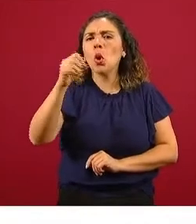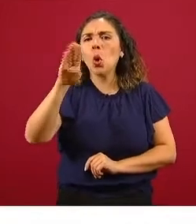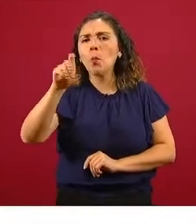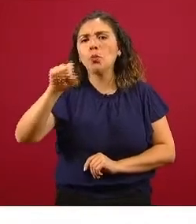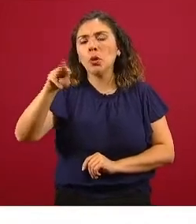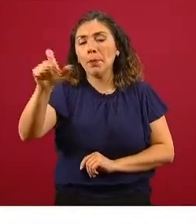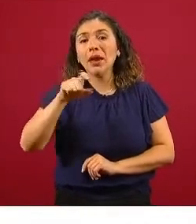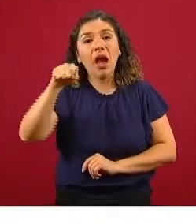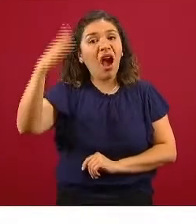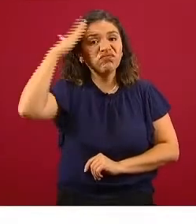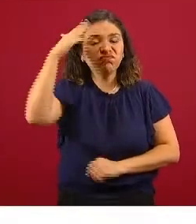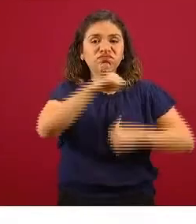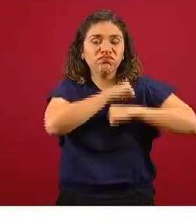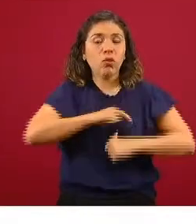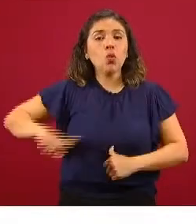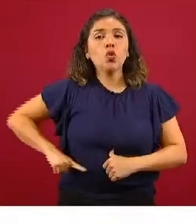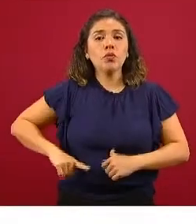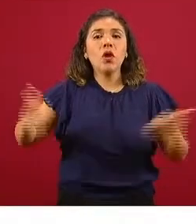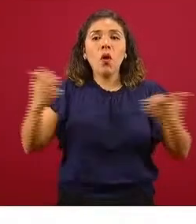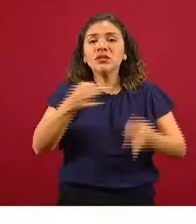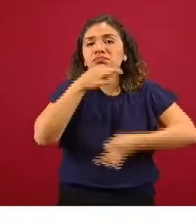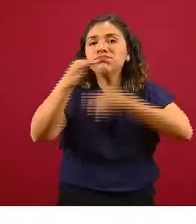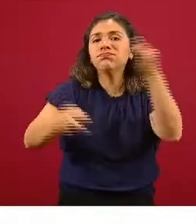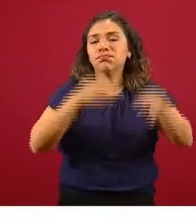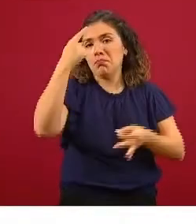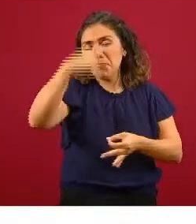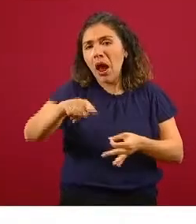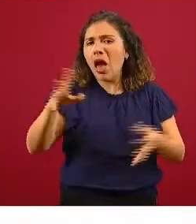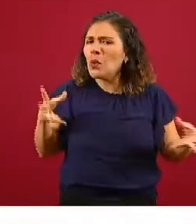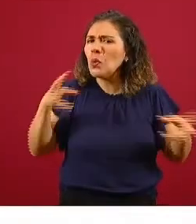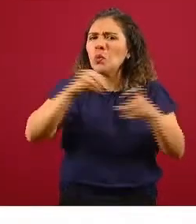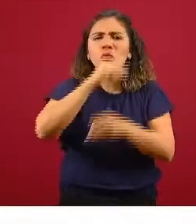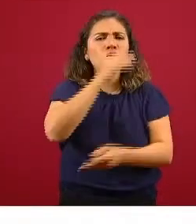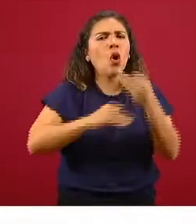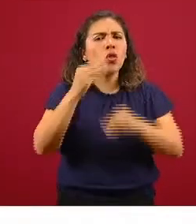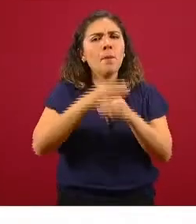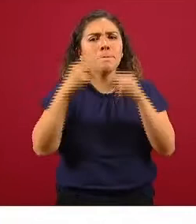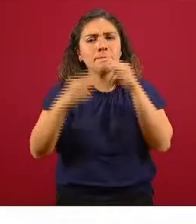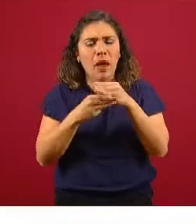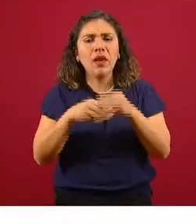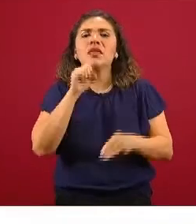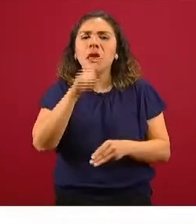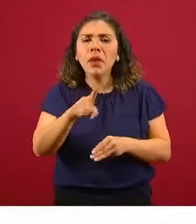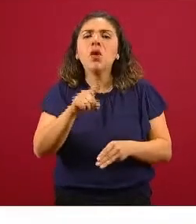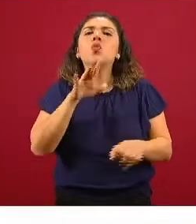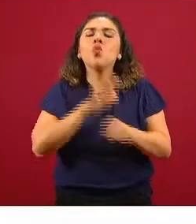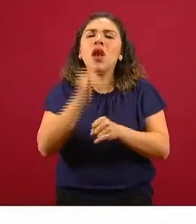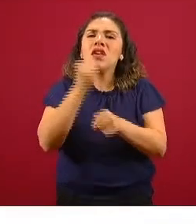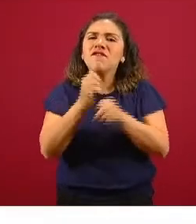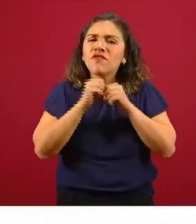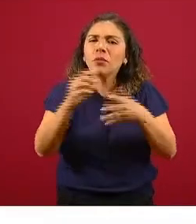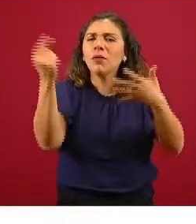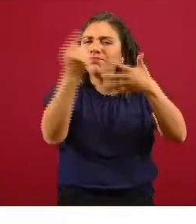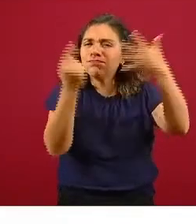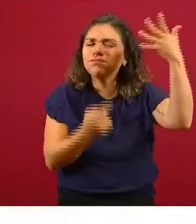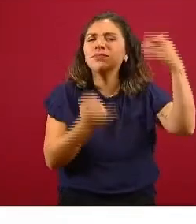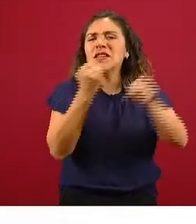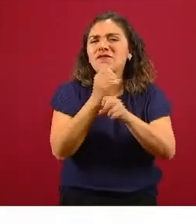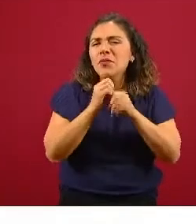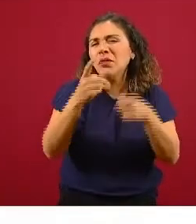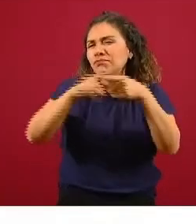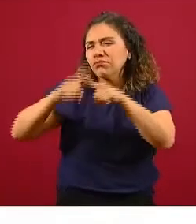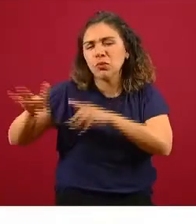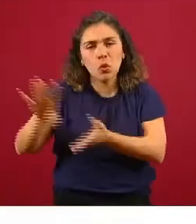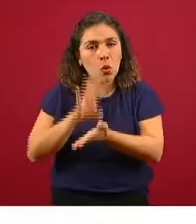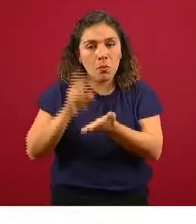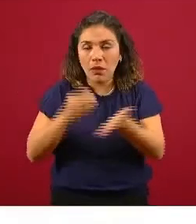coronavirus.gov.mx, que es el portal único de gobierno en donde está todo este material, incluyendo las bases de datos, los tableros de datos y